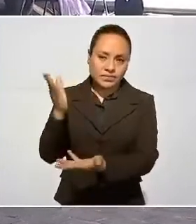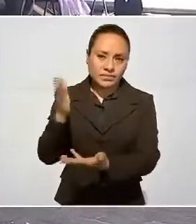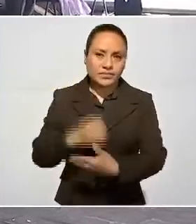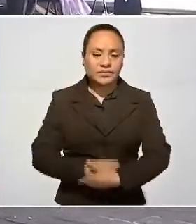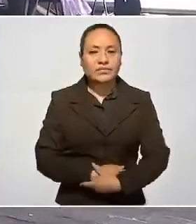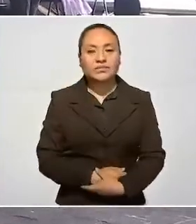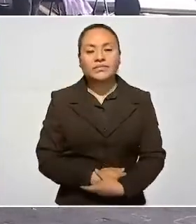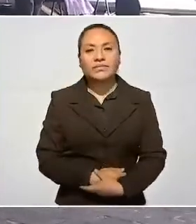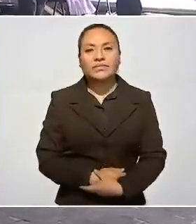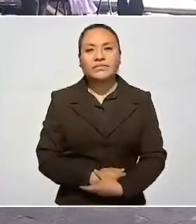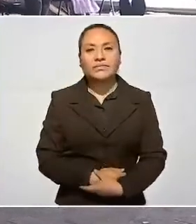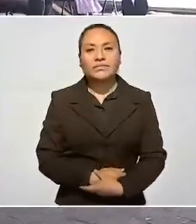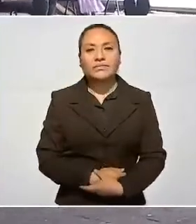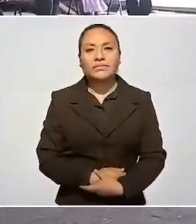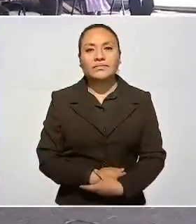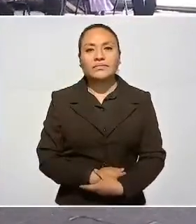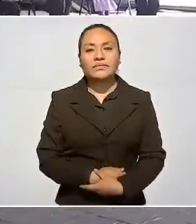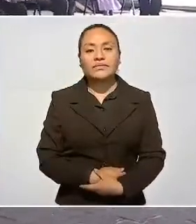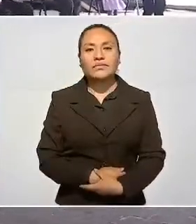Hinojosa.